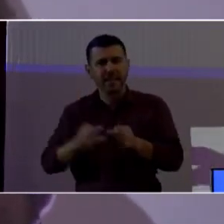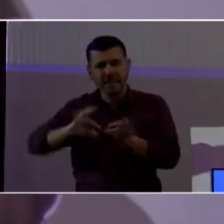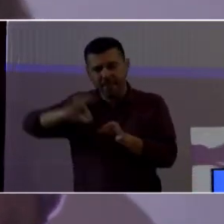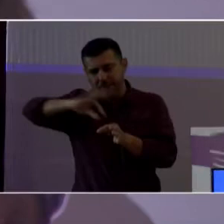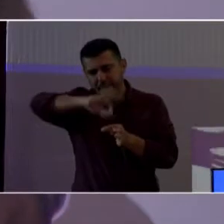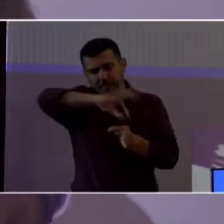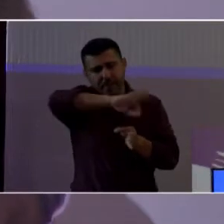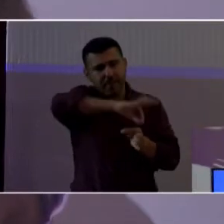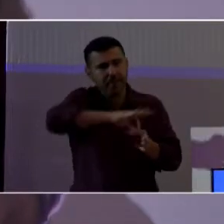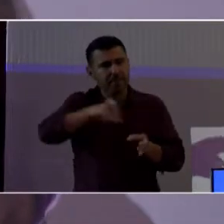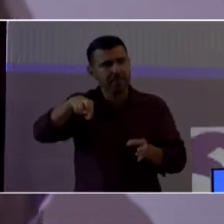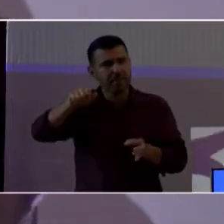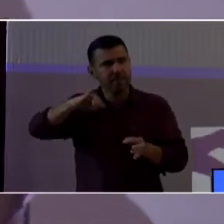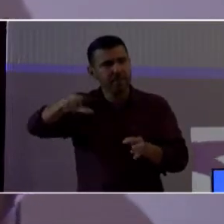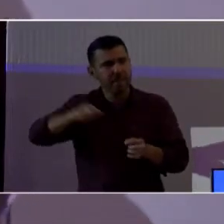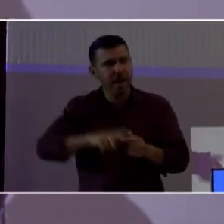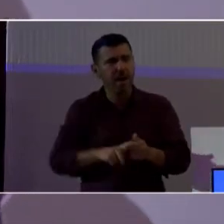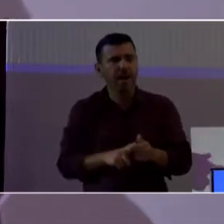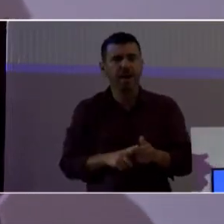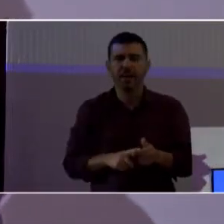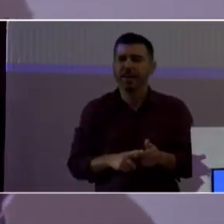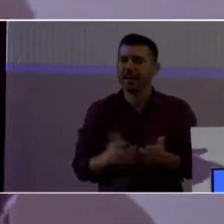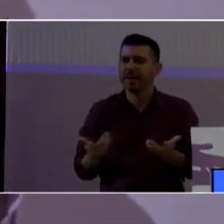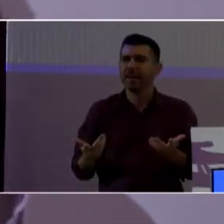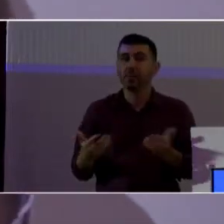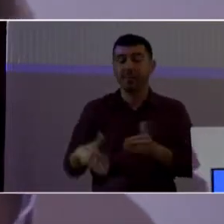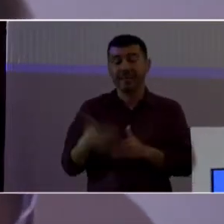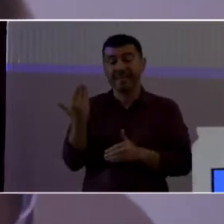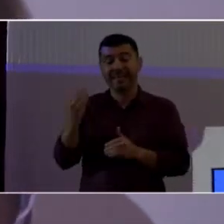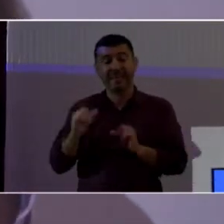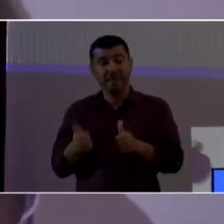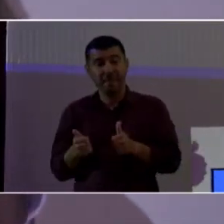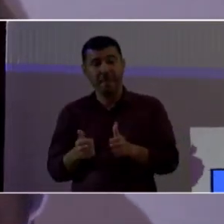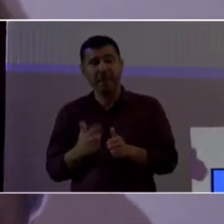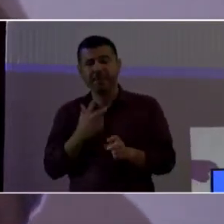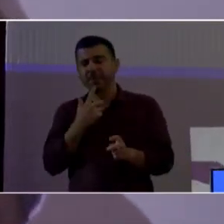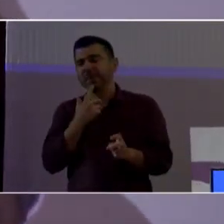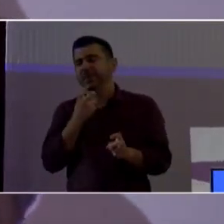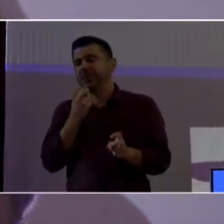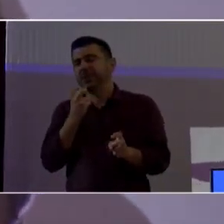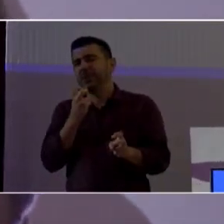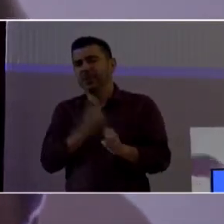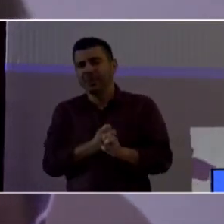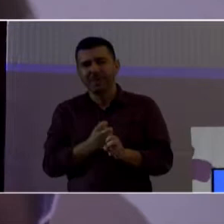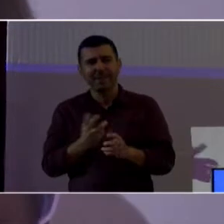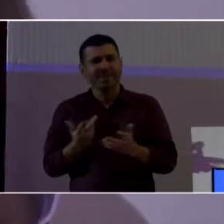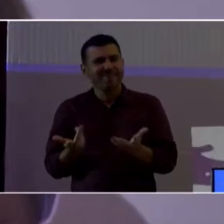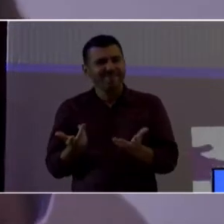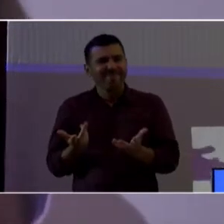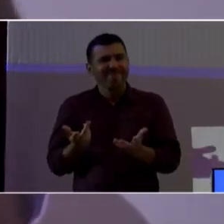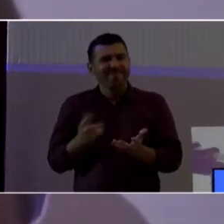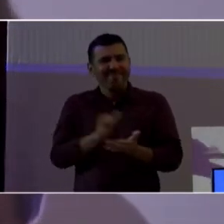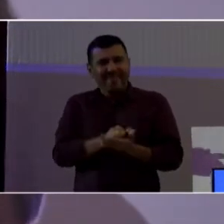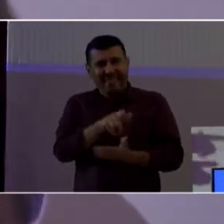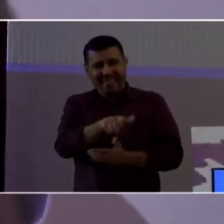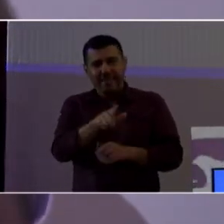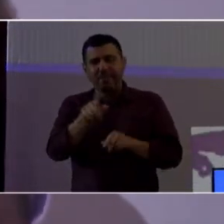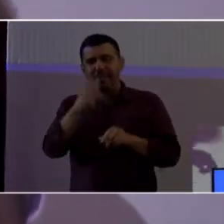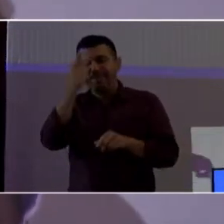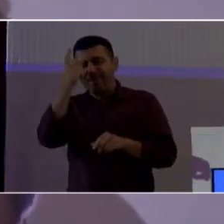Personas que al principio este proceso fue un poco difícil porque existe la